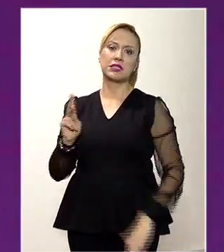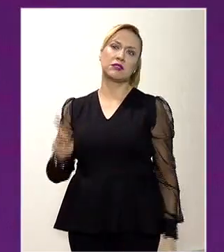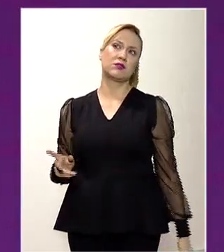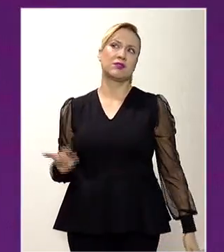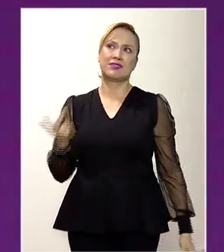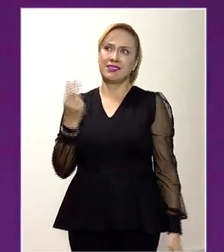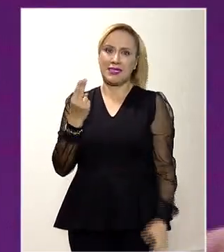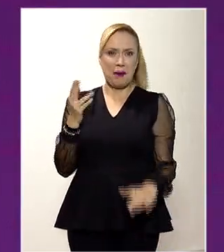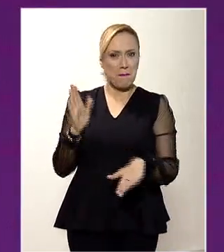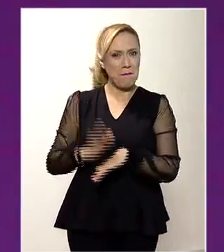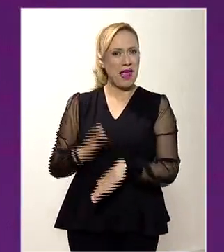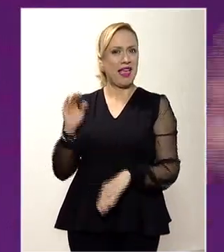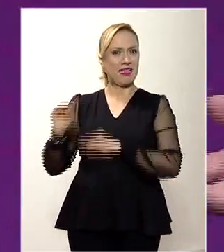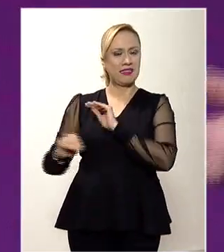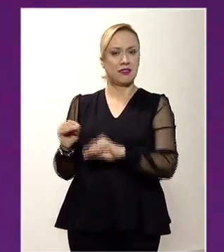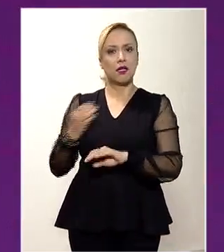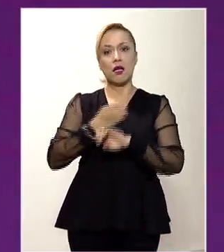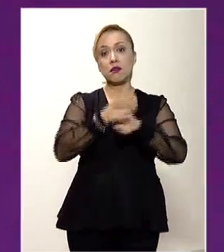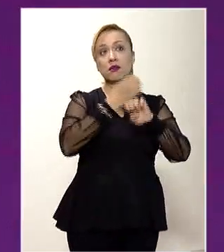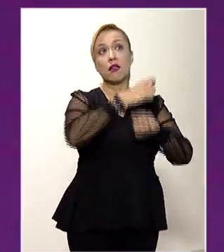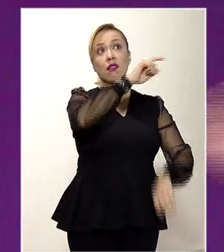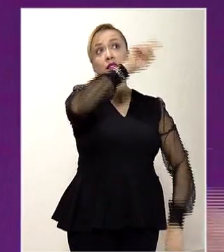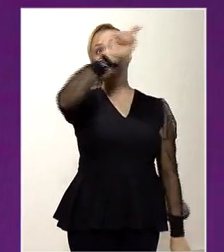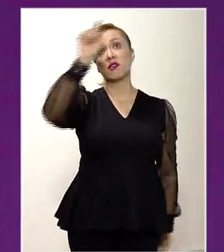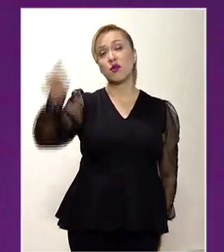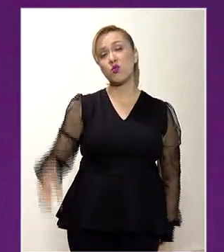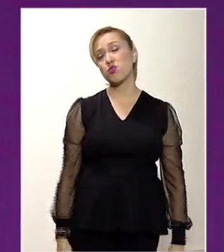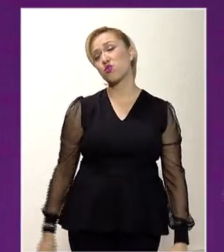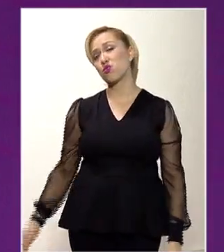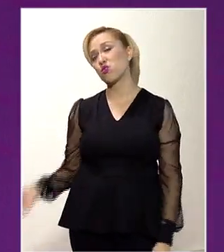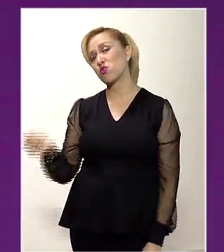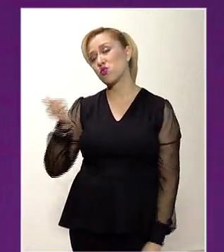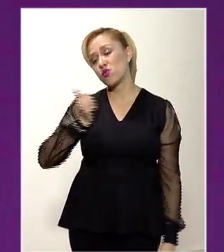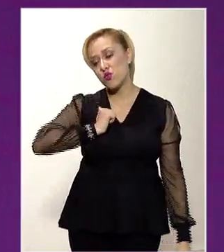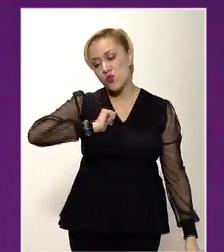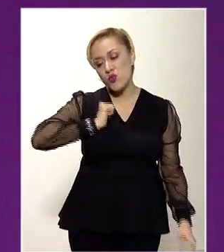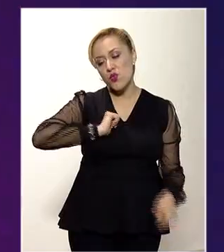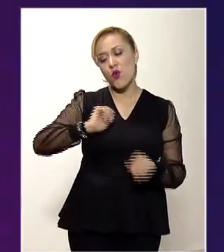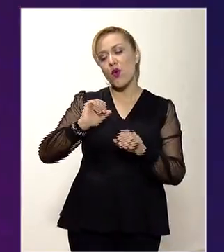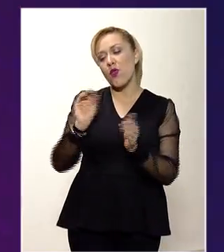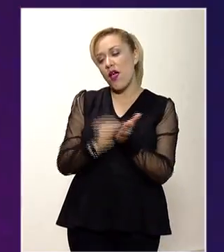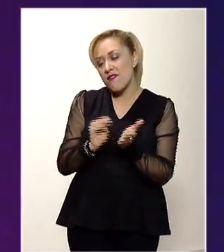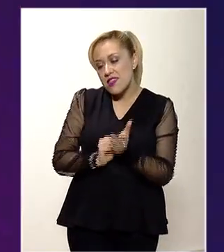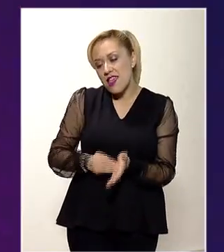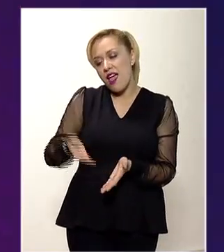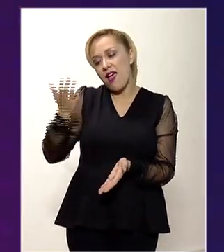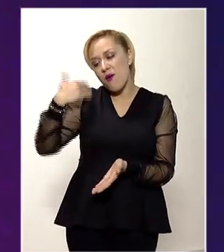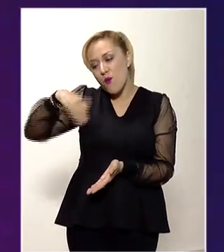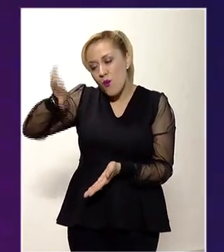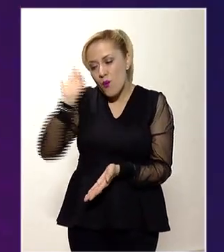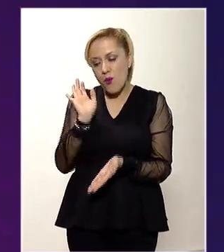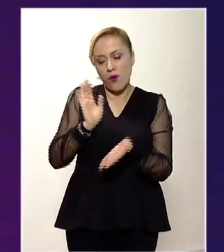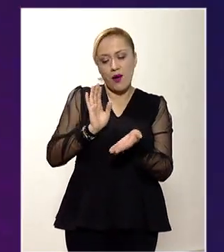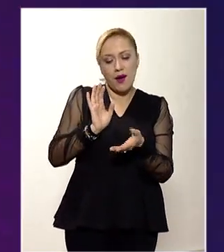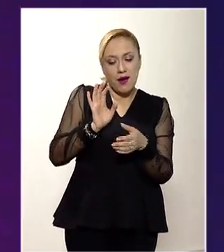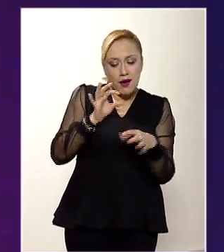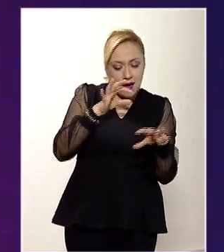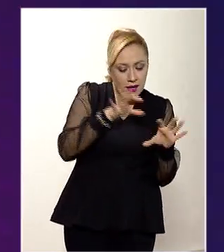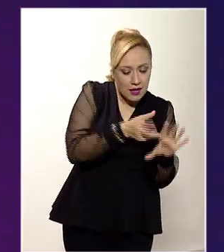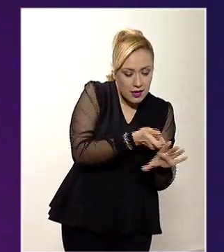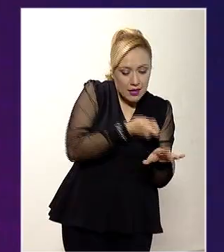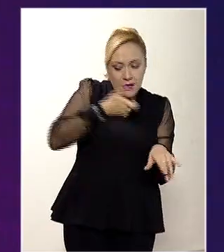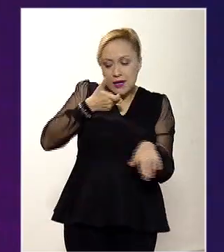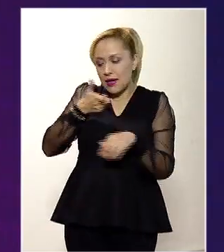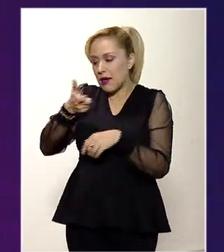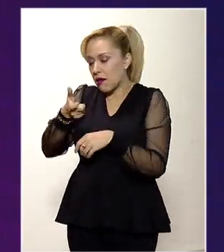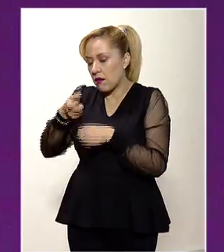que debería. Los estados tienen, en el mejor de los casos, bases rudimentarias, ¿no? Que no cumplen con los protocolos forenses mínimos, toman las muestras de